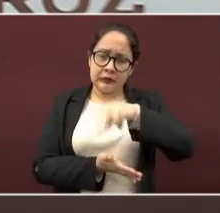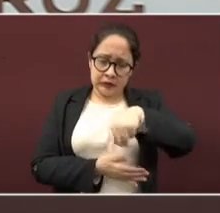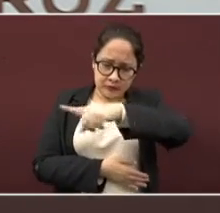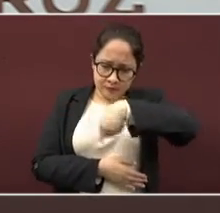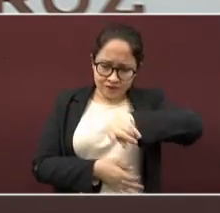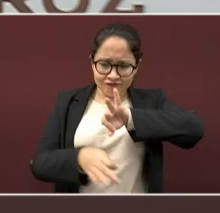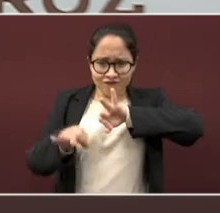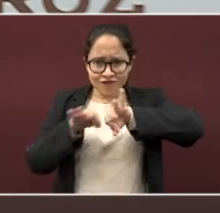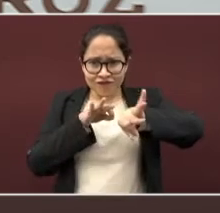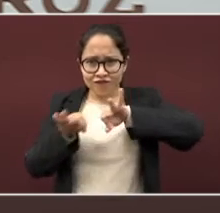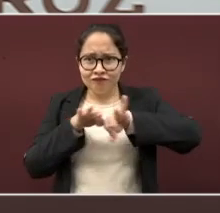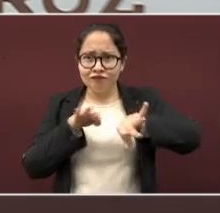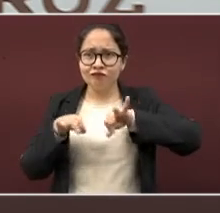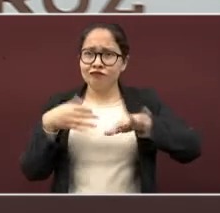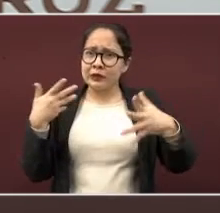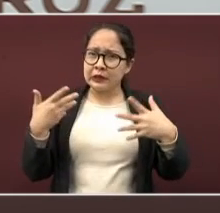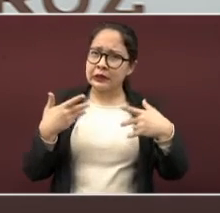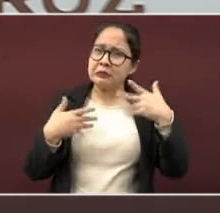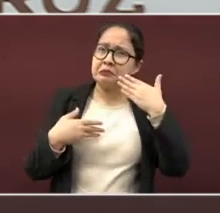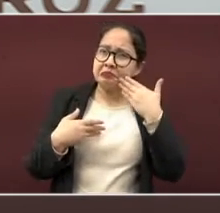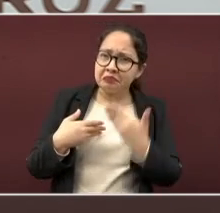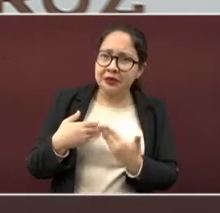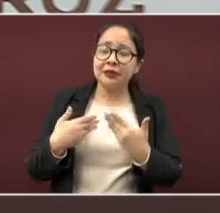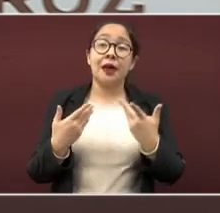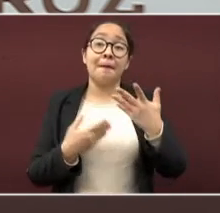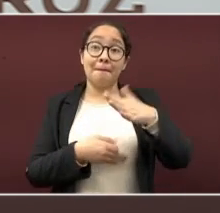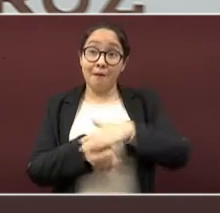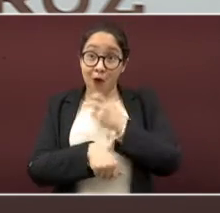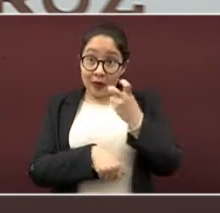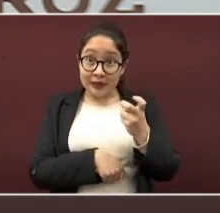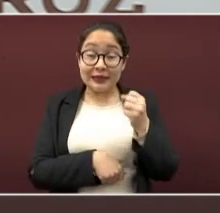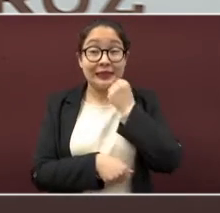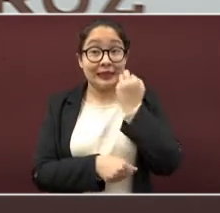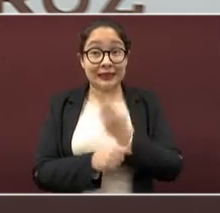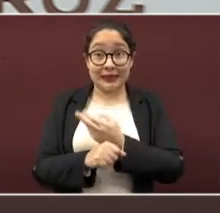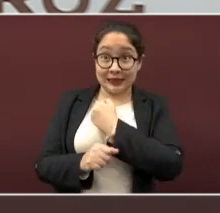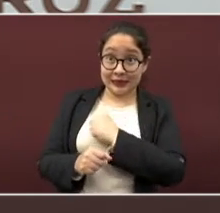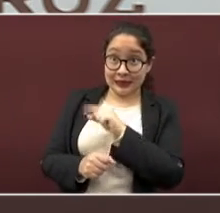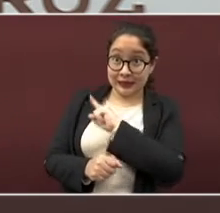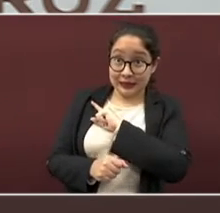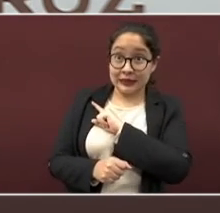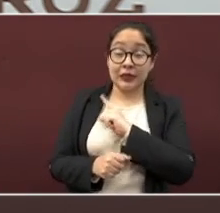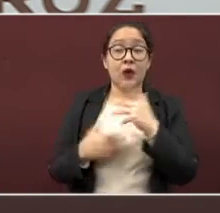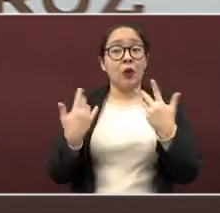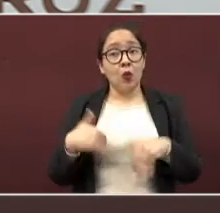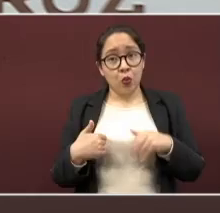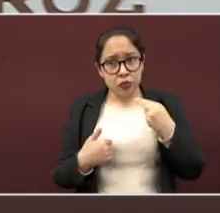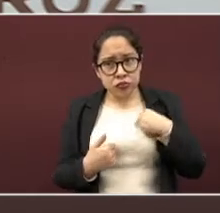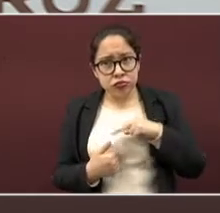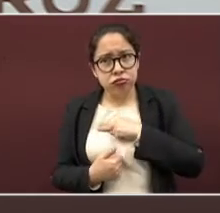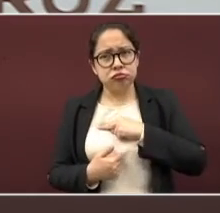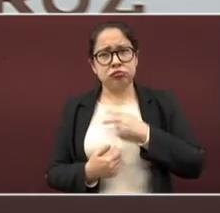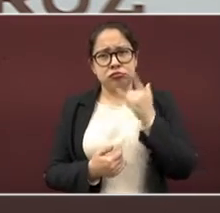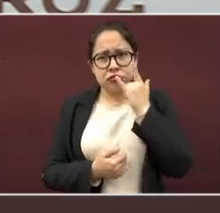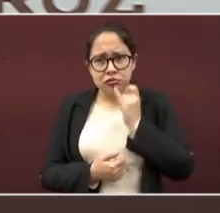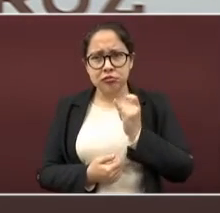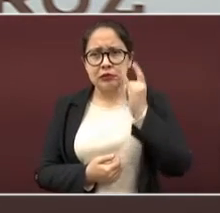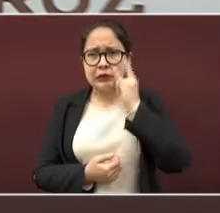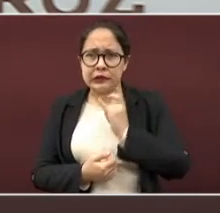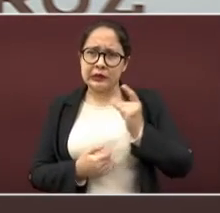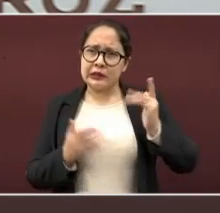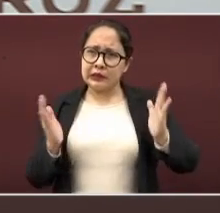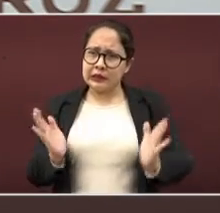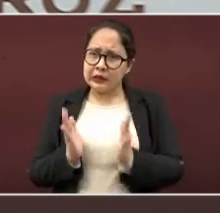excepcional por eso es que en la secretaría de salud estamos fortaleciendo esta área